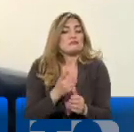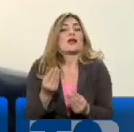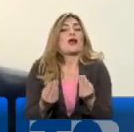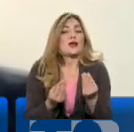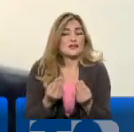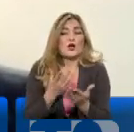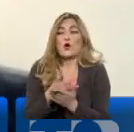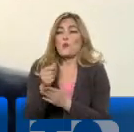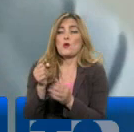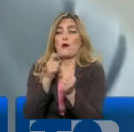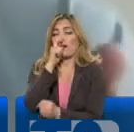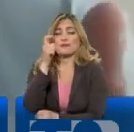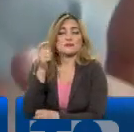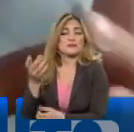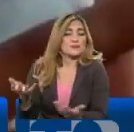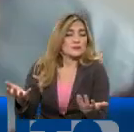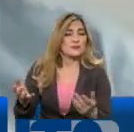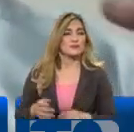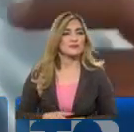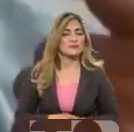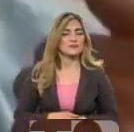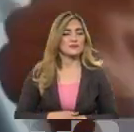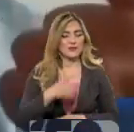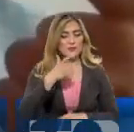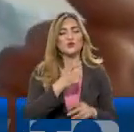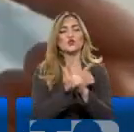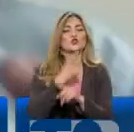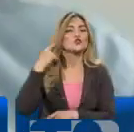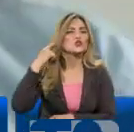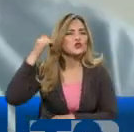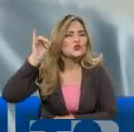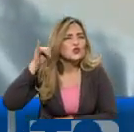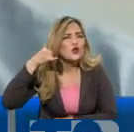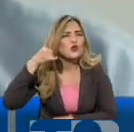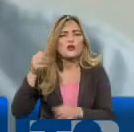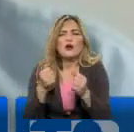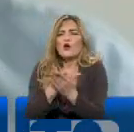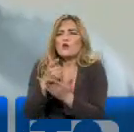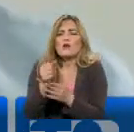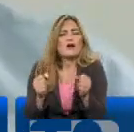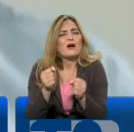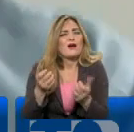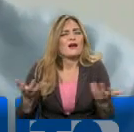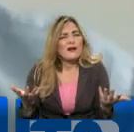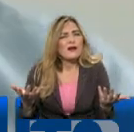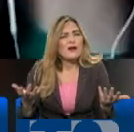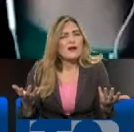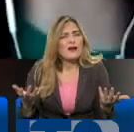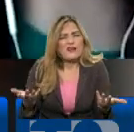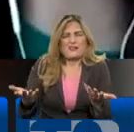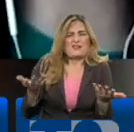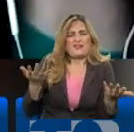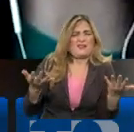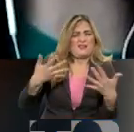hace es importar un vehículo. Si está una discapacidad auditiva, ¿para qué traigo un carro? ¿Qué tiene que ver lo uno con lo otro?